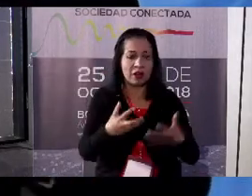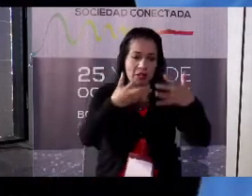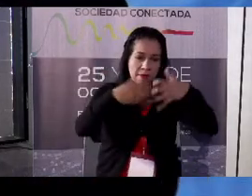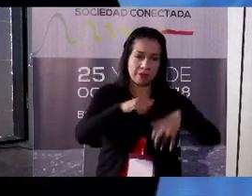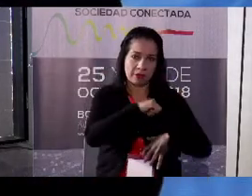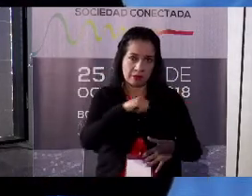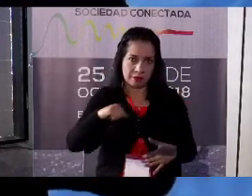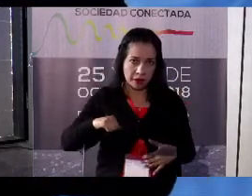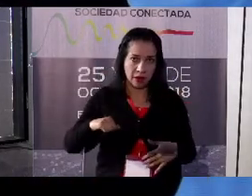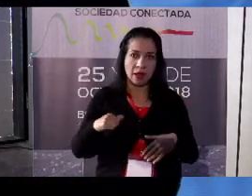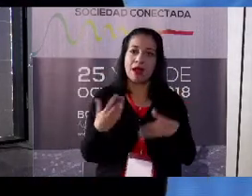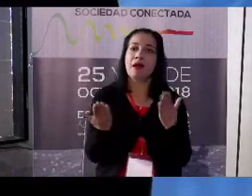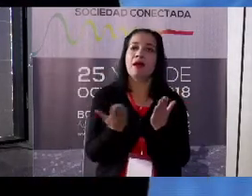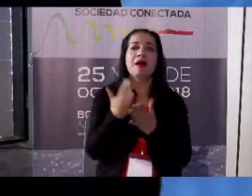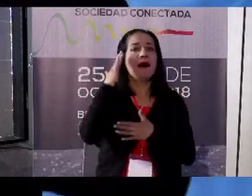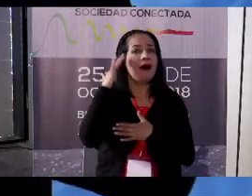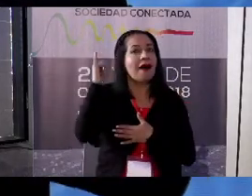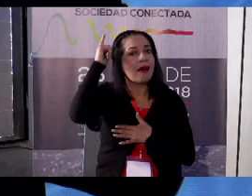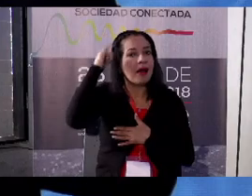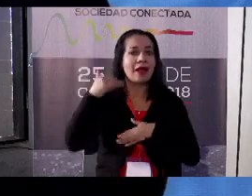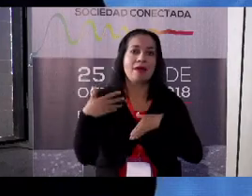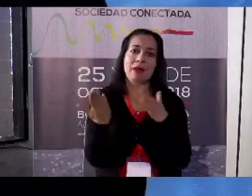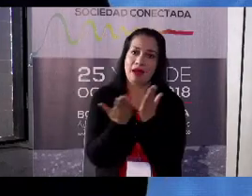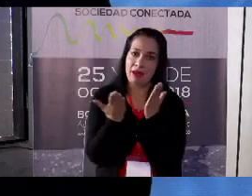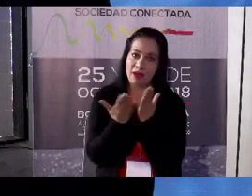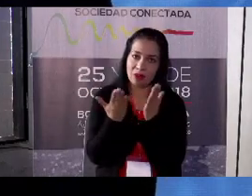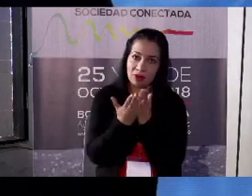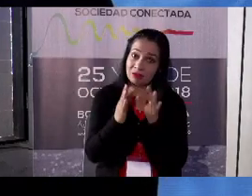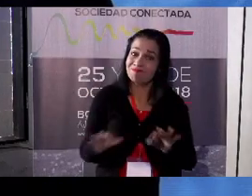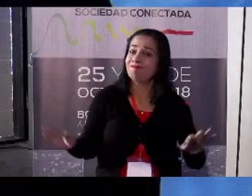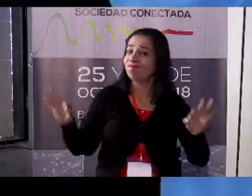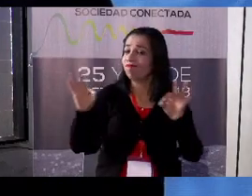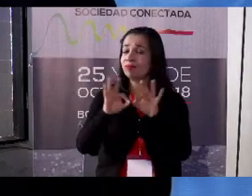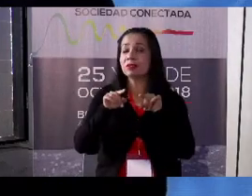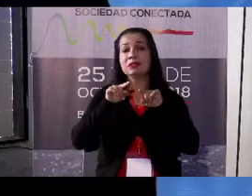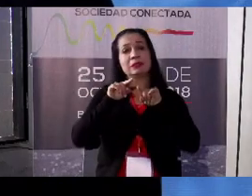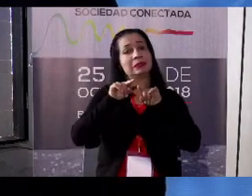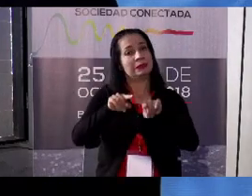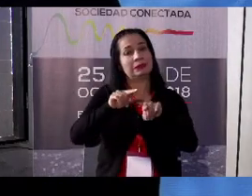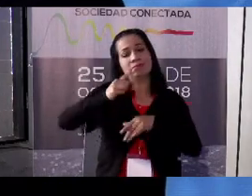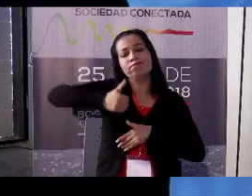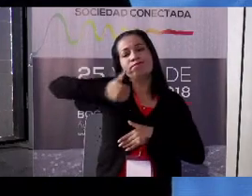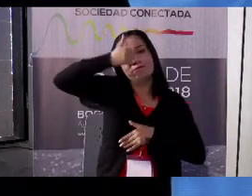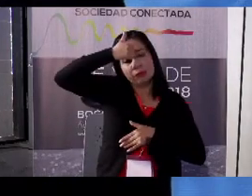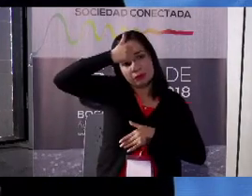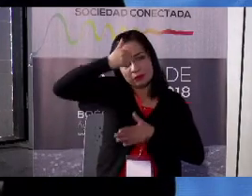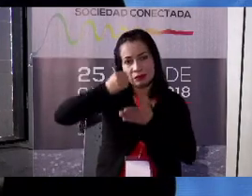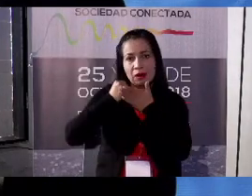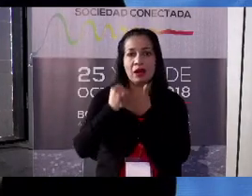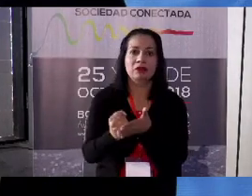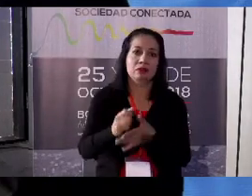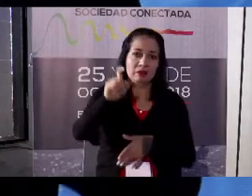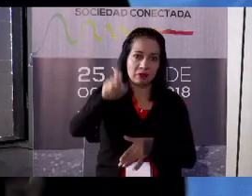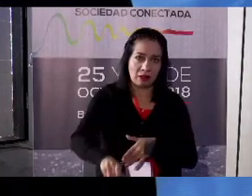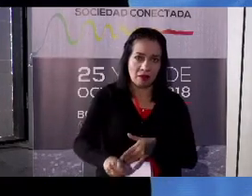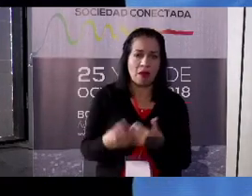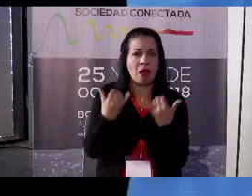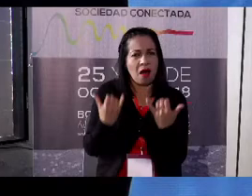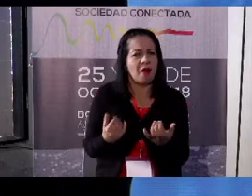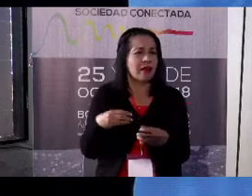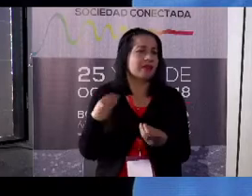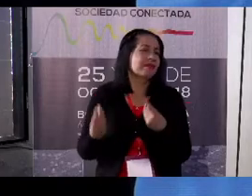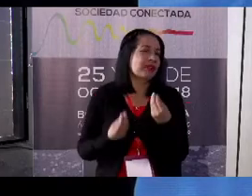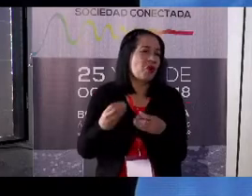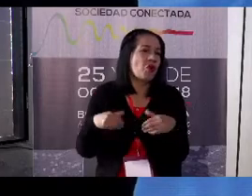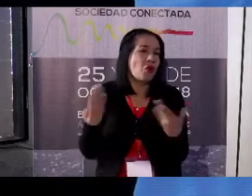academia la educación es un punto principal en esto Cómo podemos lograr que las nuevas